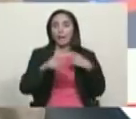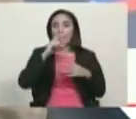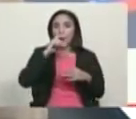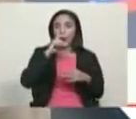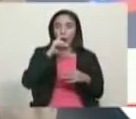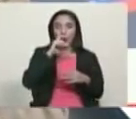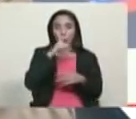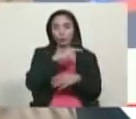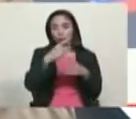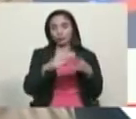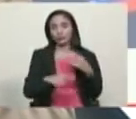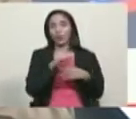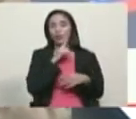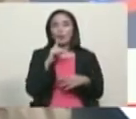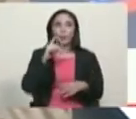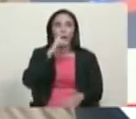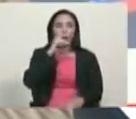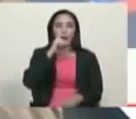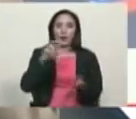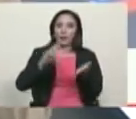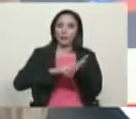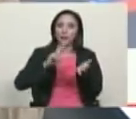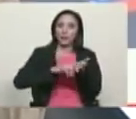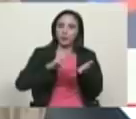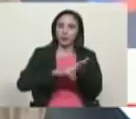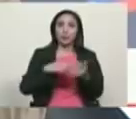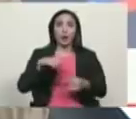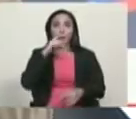Maduro, Maduro, Maduro, Maduro el malo,